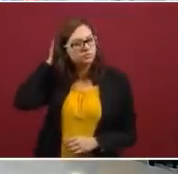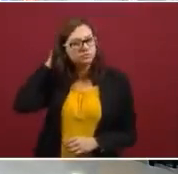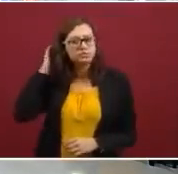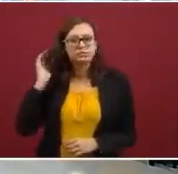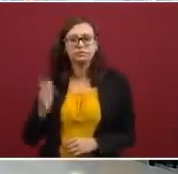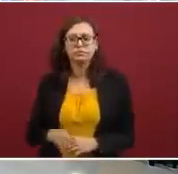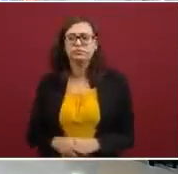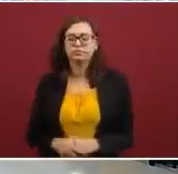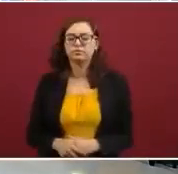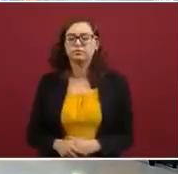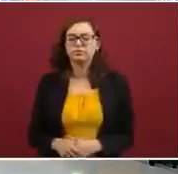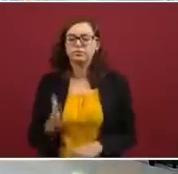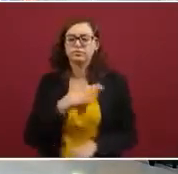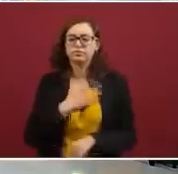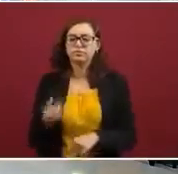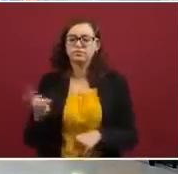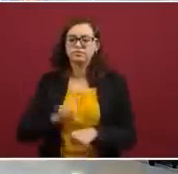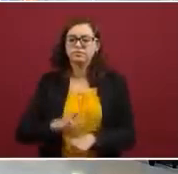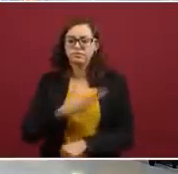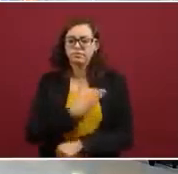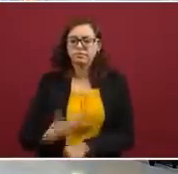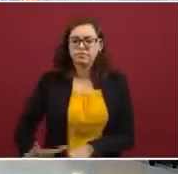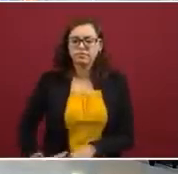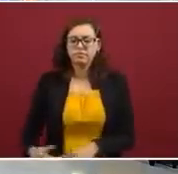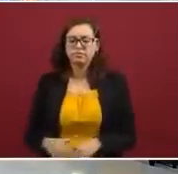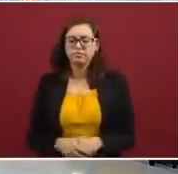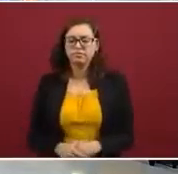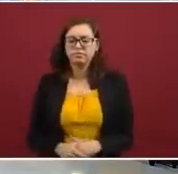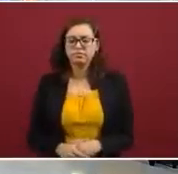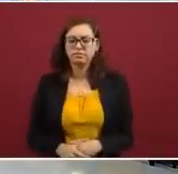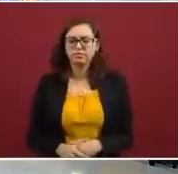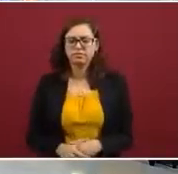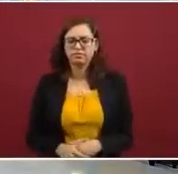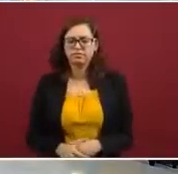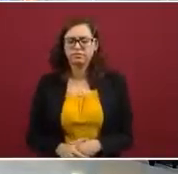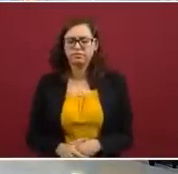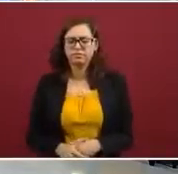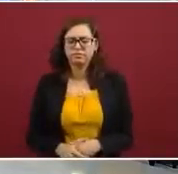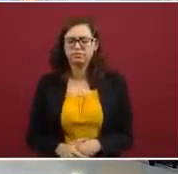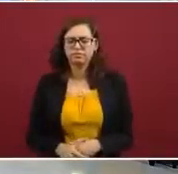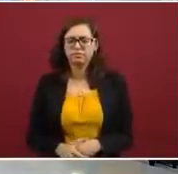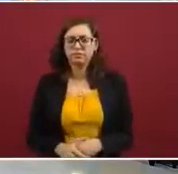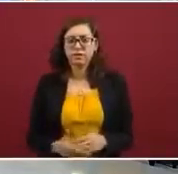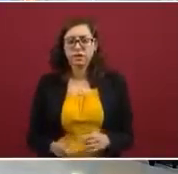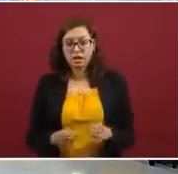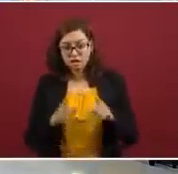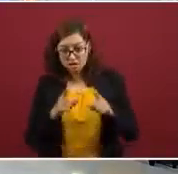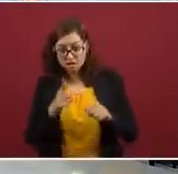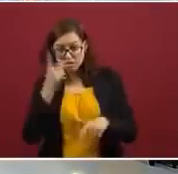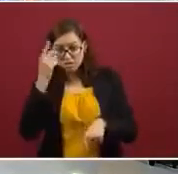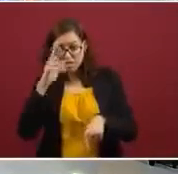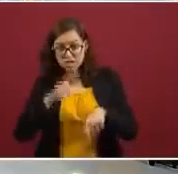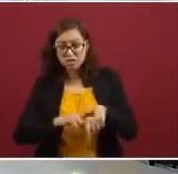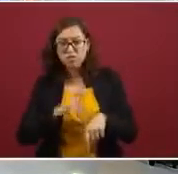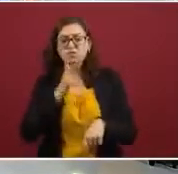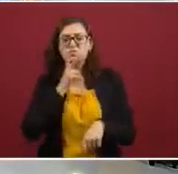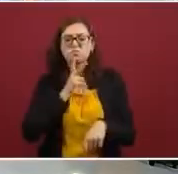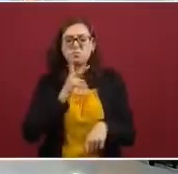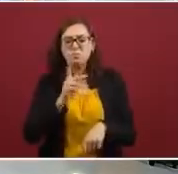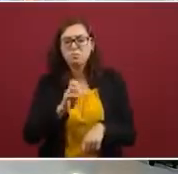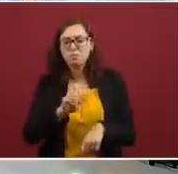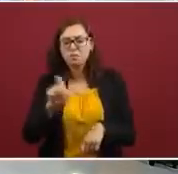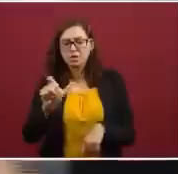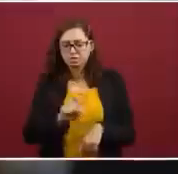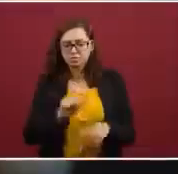Buenos días, presidente. Alberto Marroquín, de Querétaro, es ahora AM. Para el director de Pemex, ya vimos la parte operativa,